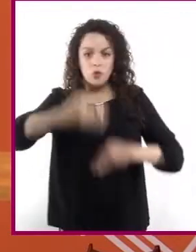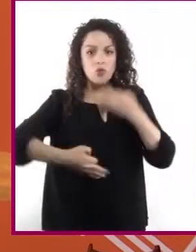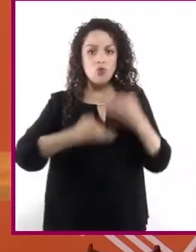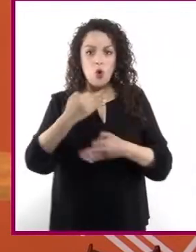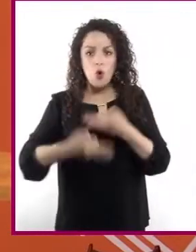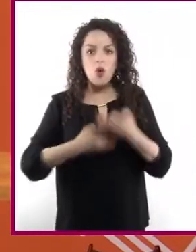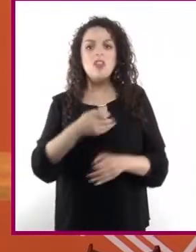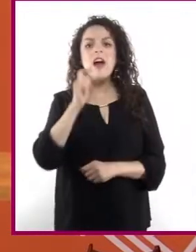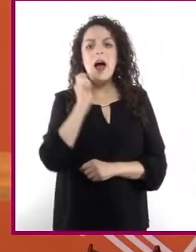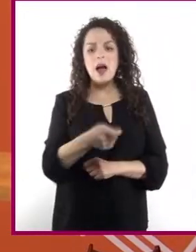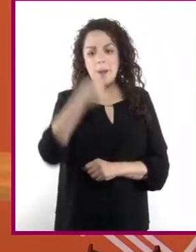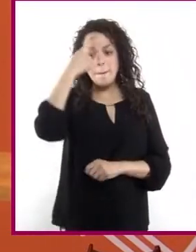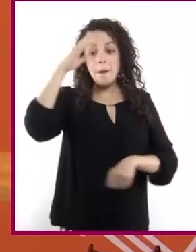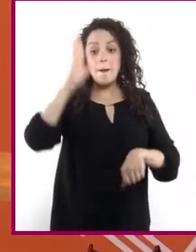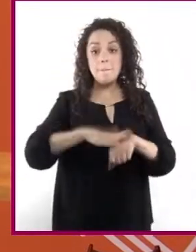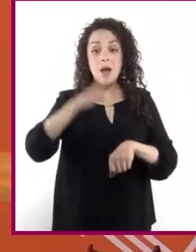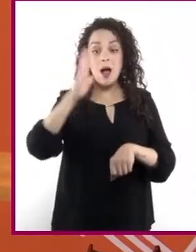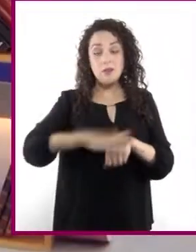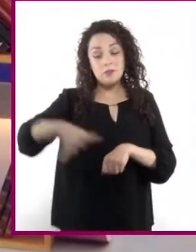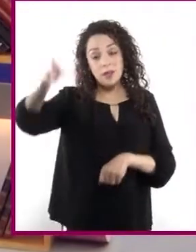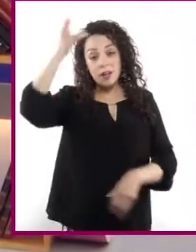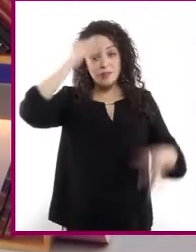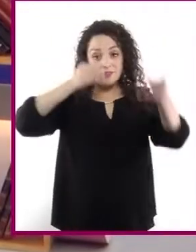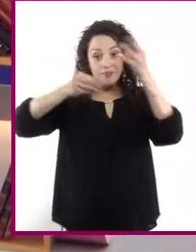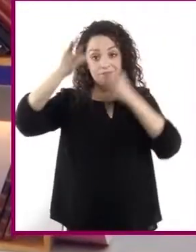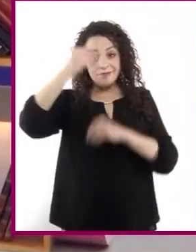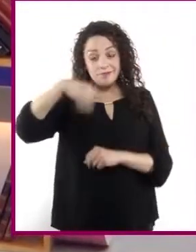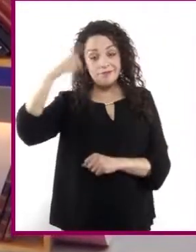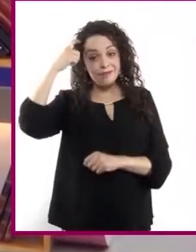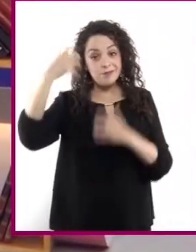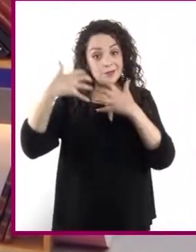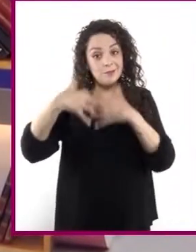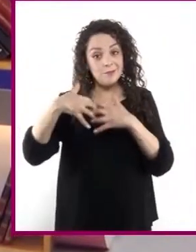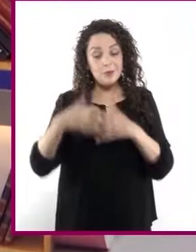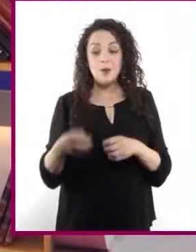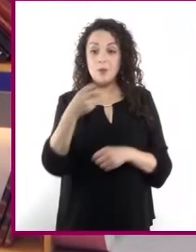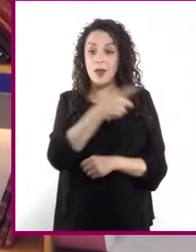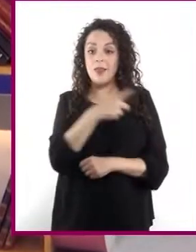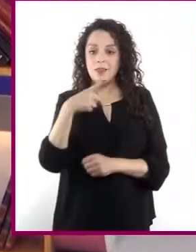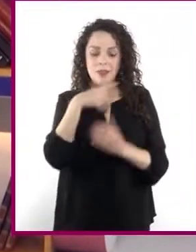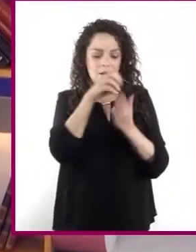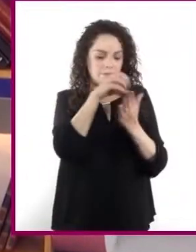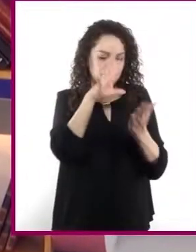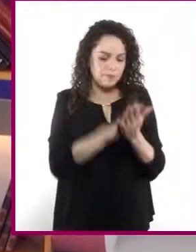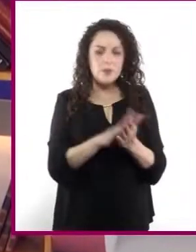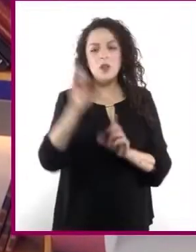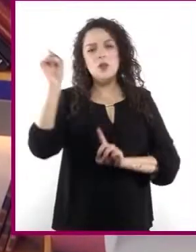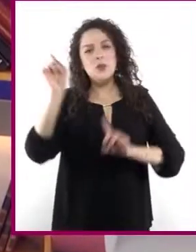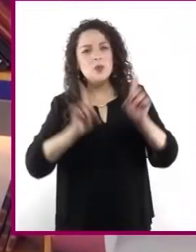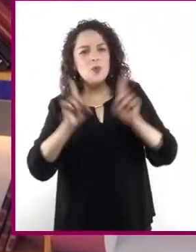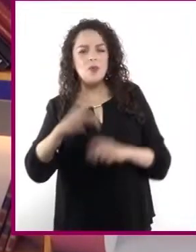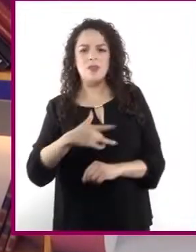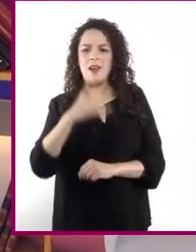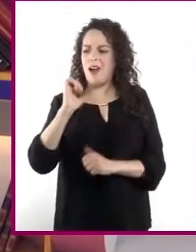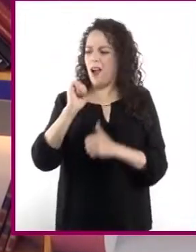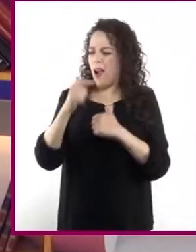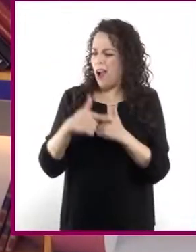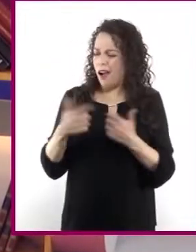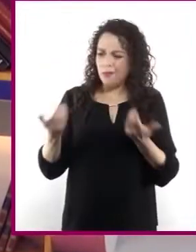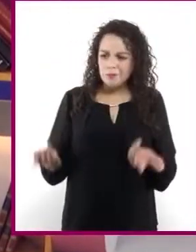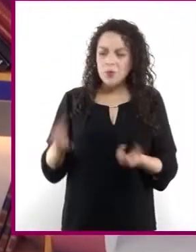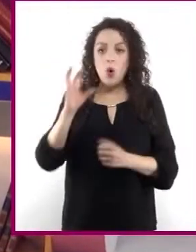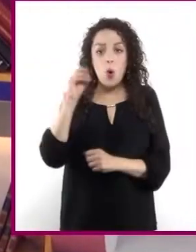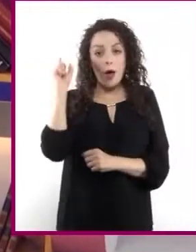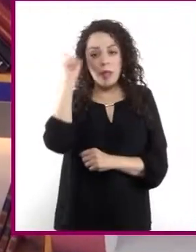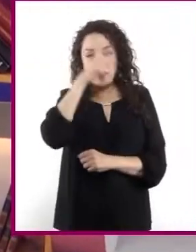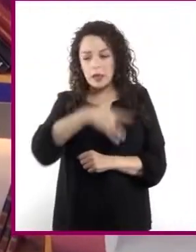vean es para reforzar su conocimiento, así que les recomiendo llevar un registro de las dudas, inquietudes o